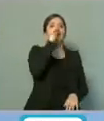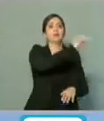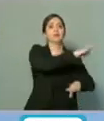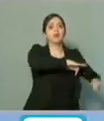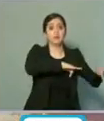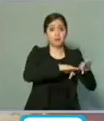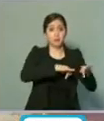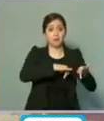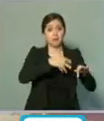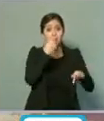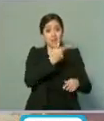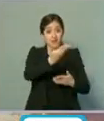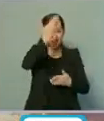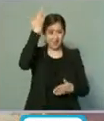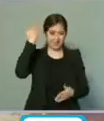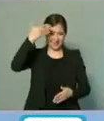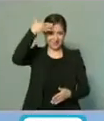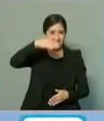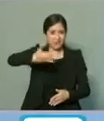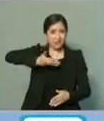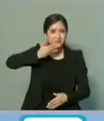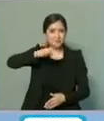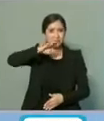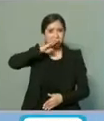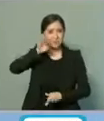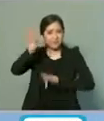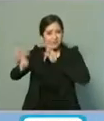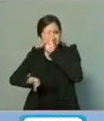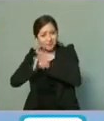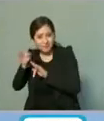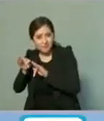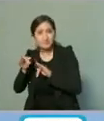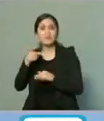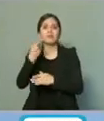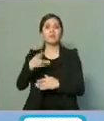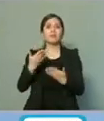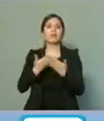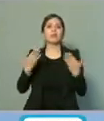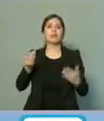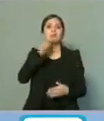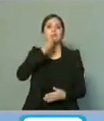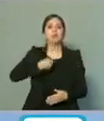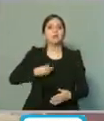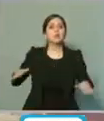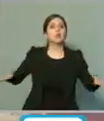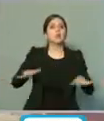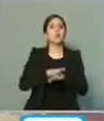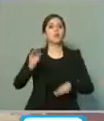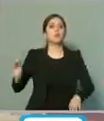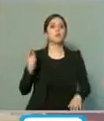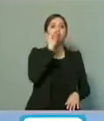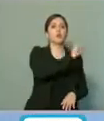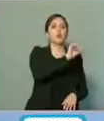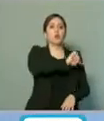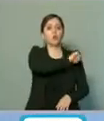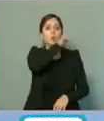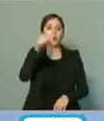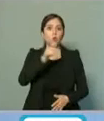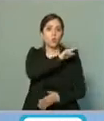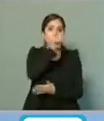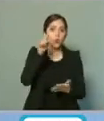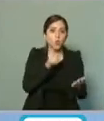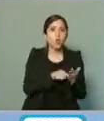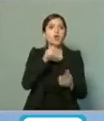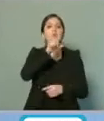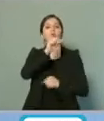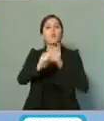¿no? Entonces, pero me parece que no podemos descuidar. Entonces, nos tenemos que organizar muy bien para no perder este papel y sí